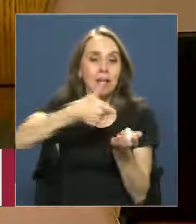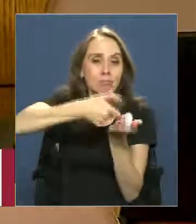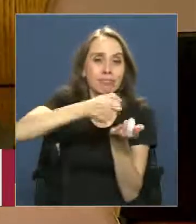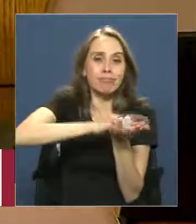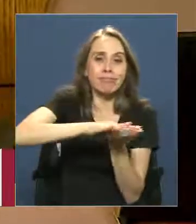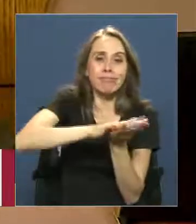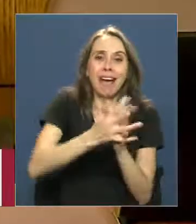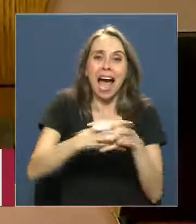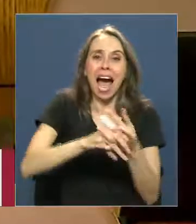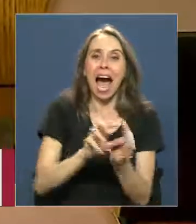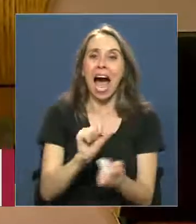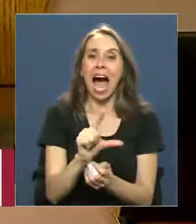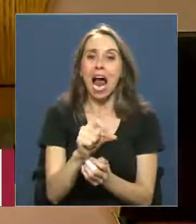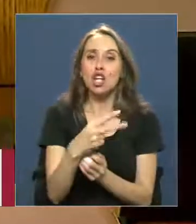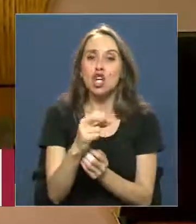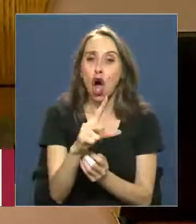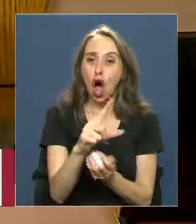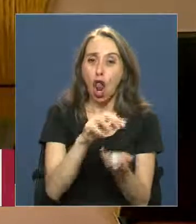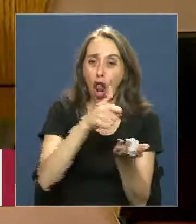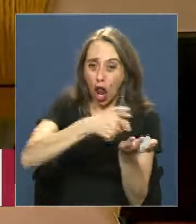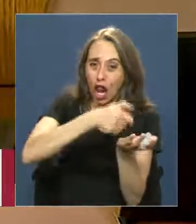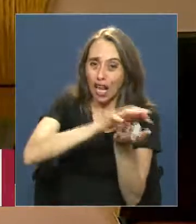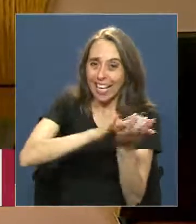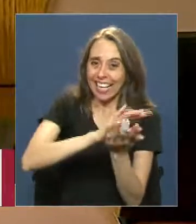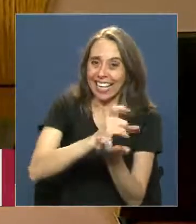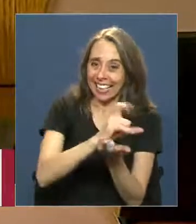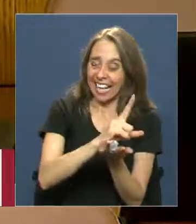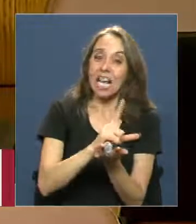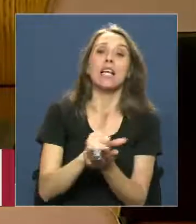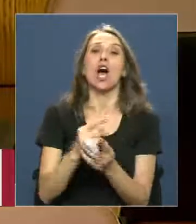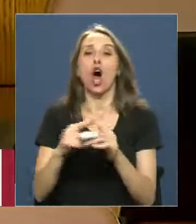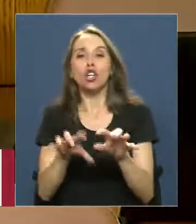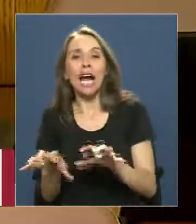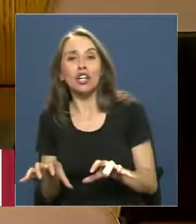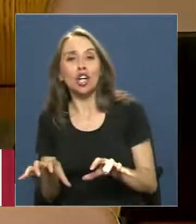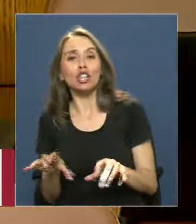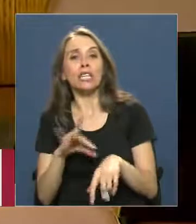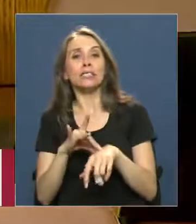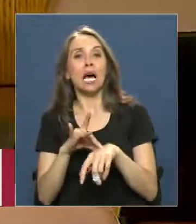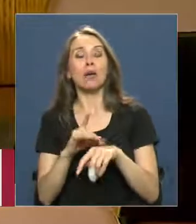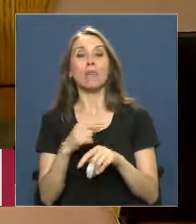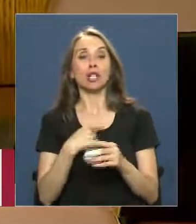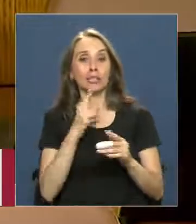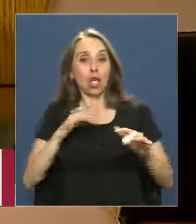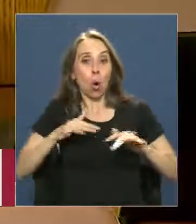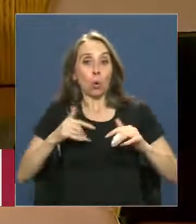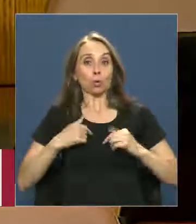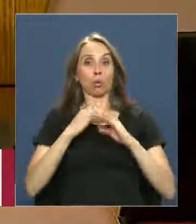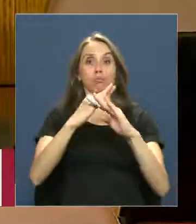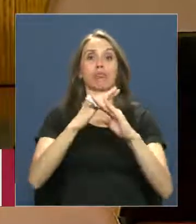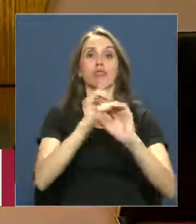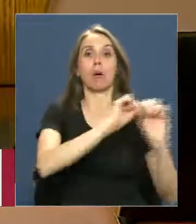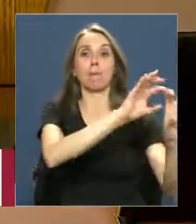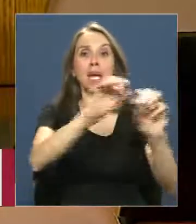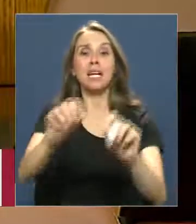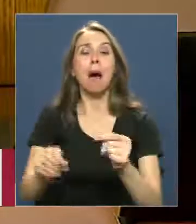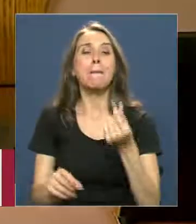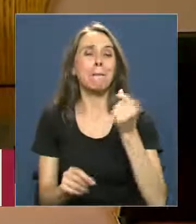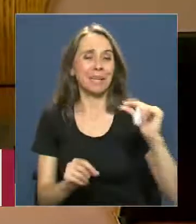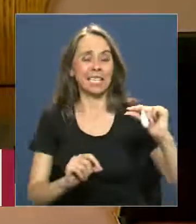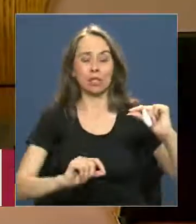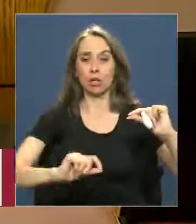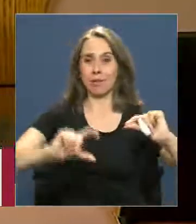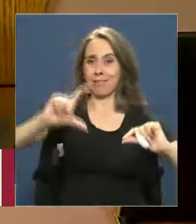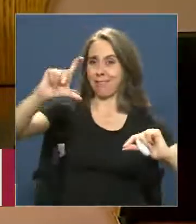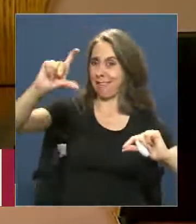salud, precisamente para combatir el contagio, y que se ha elevado a niveles exorbitantes e incluso ha